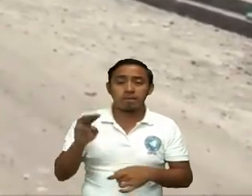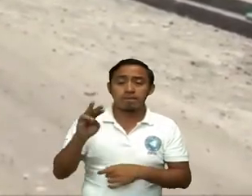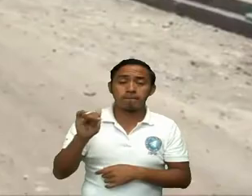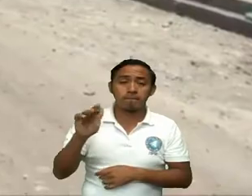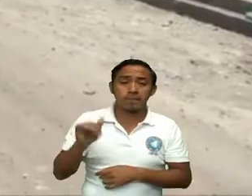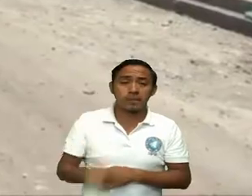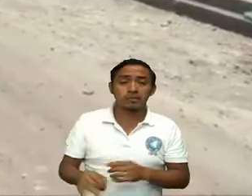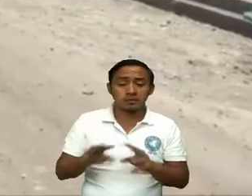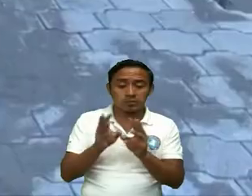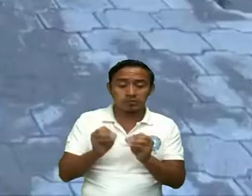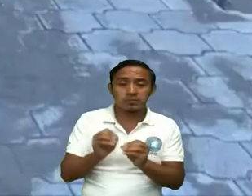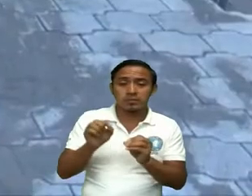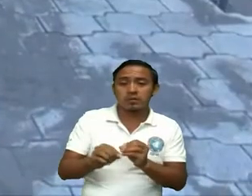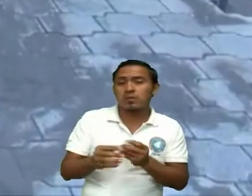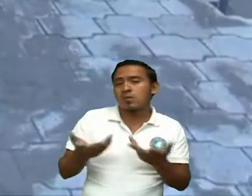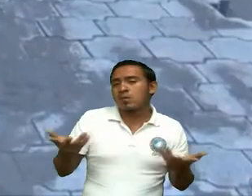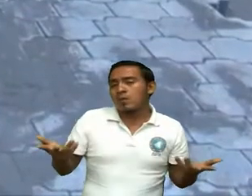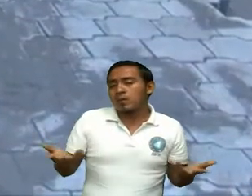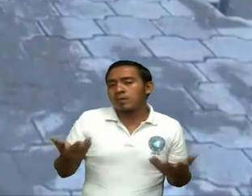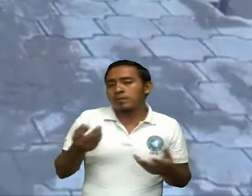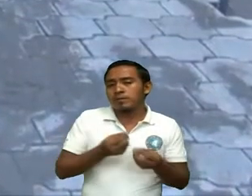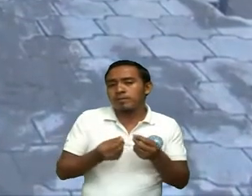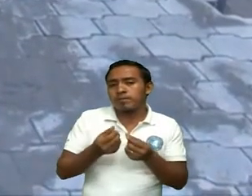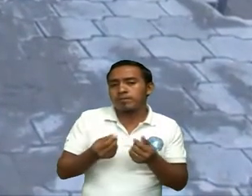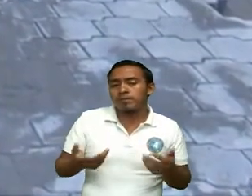están construyendo aquí con una inversión de